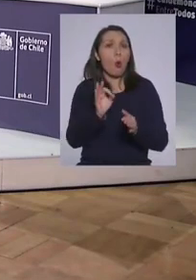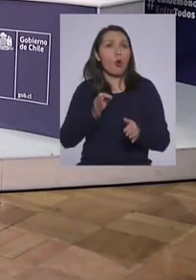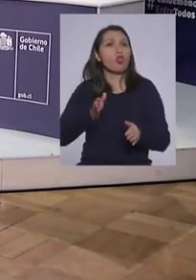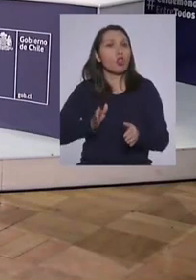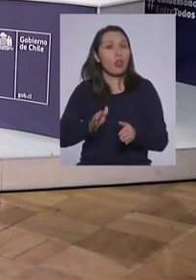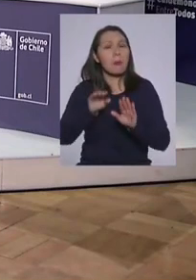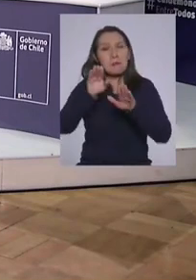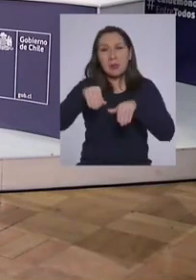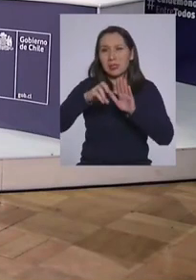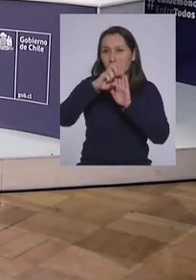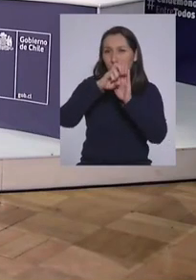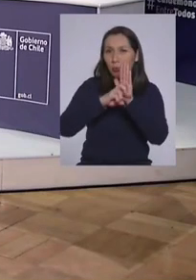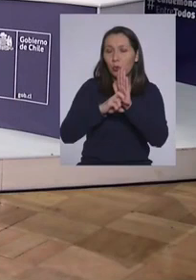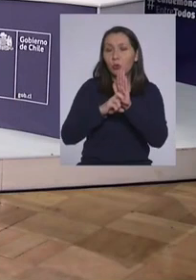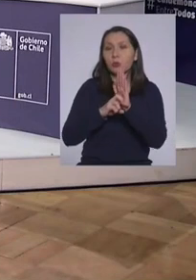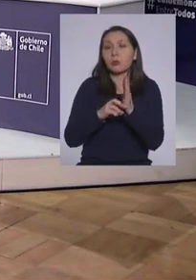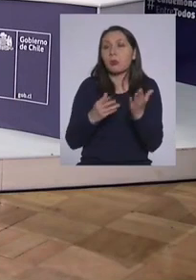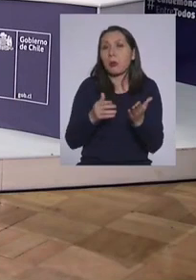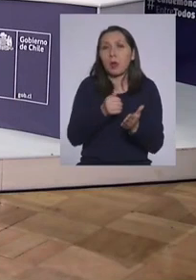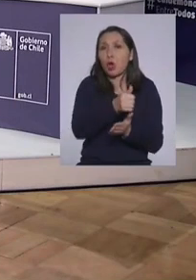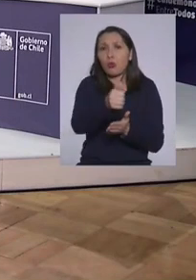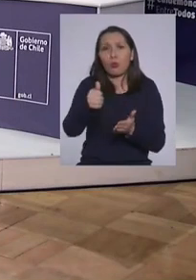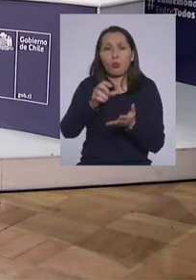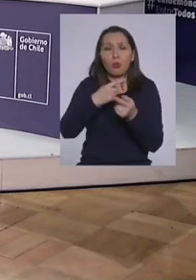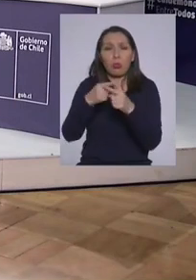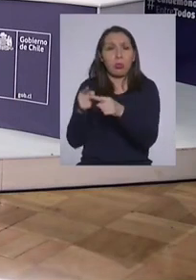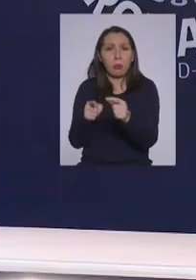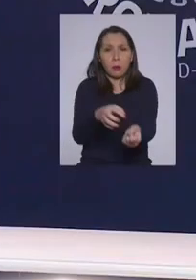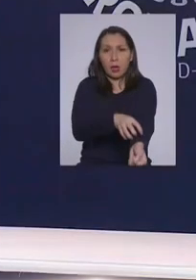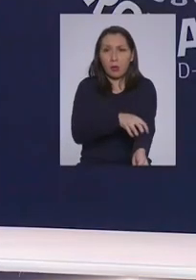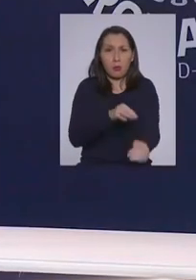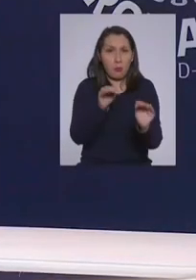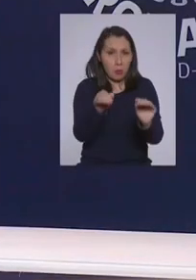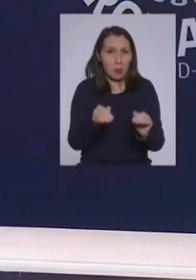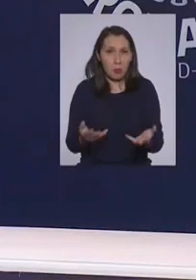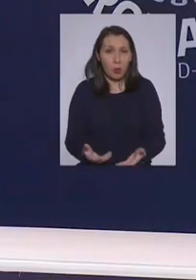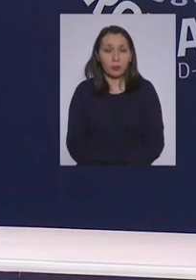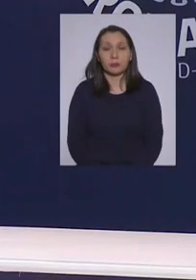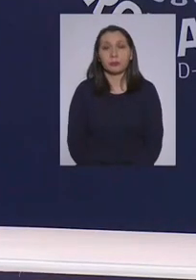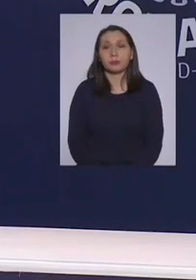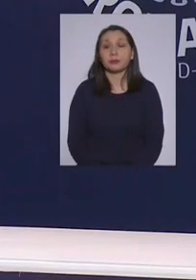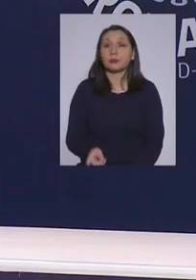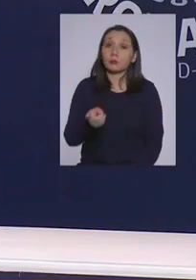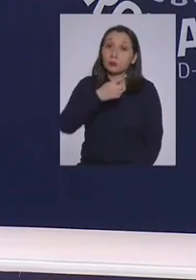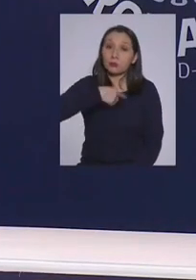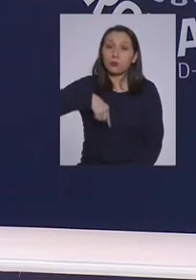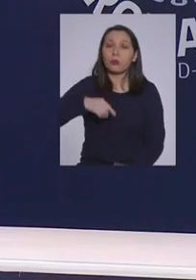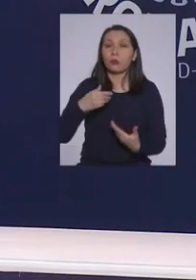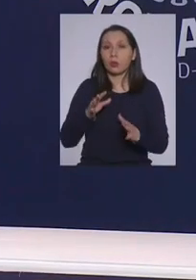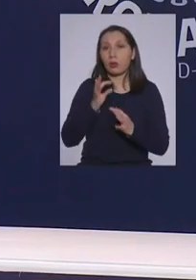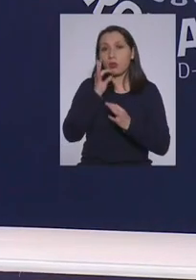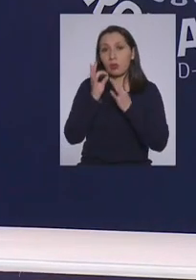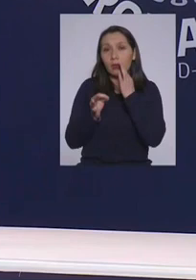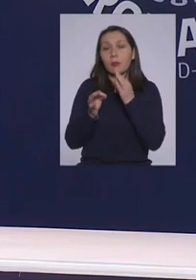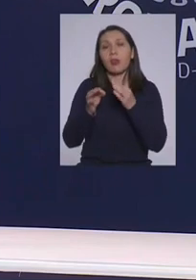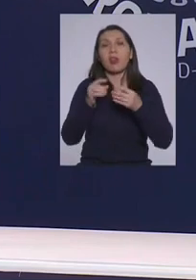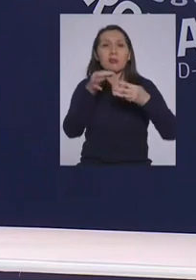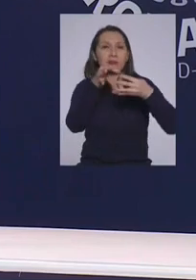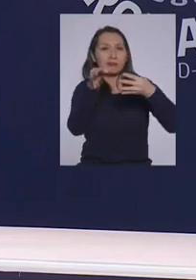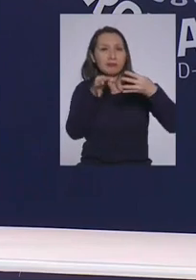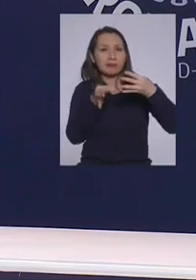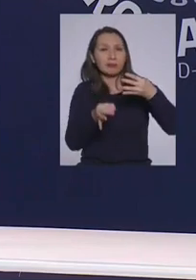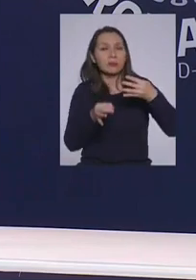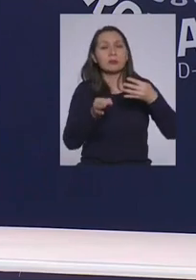seguirá el mismo protocolo que se realiza al final y al cabo para todas las regiones? Bueno, con respecto a eso, nosotros hemos hablado que tenemos criterios y